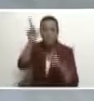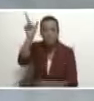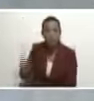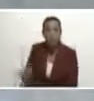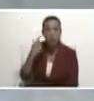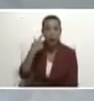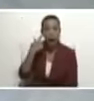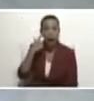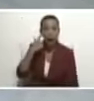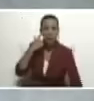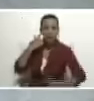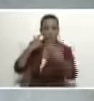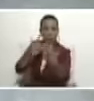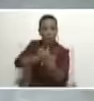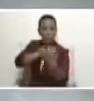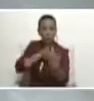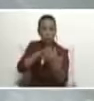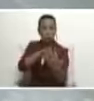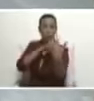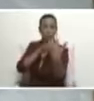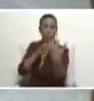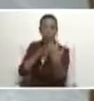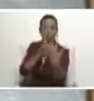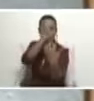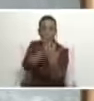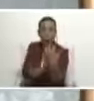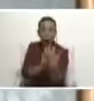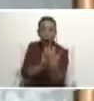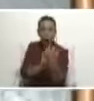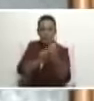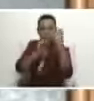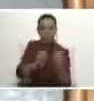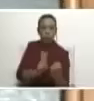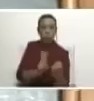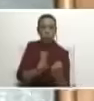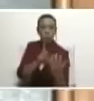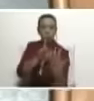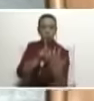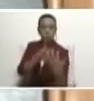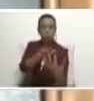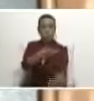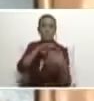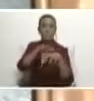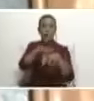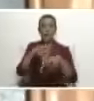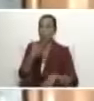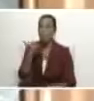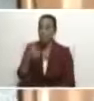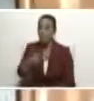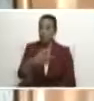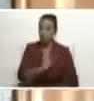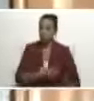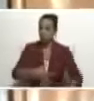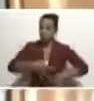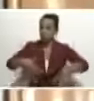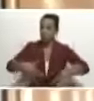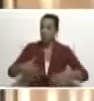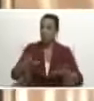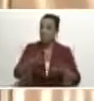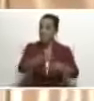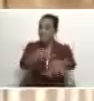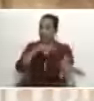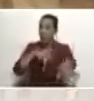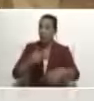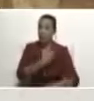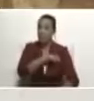Y cuando el ejército español, bien plantado, mejor armado que nuestro ejército, en mayor número que